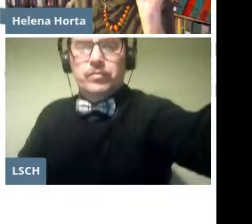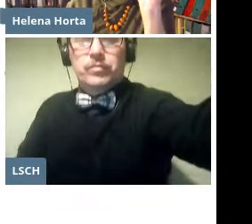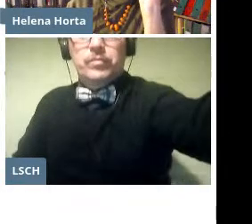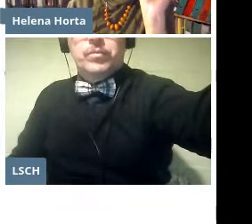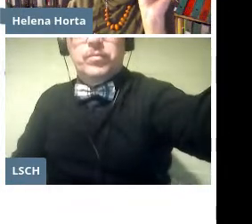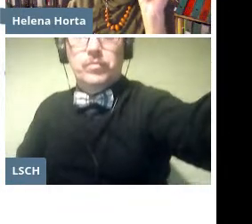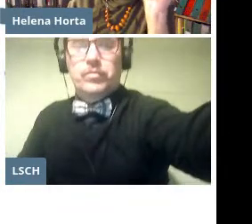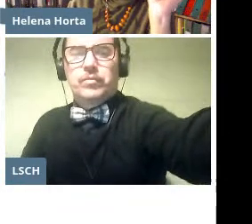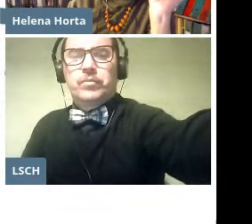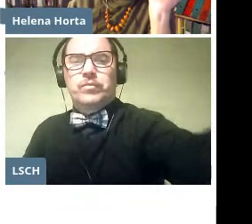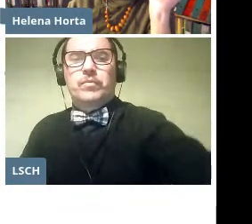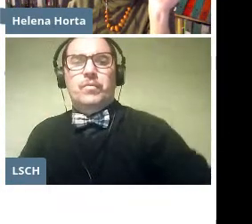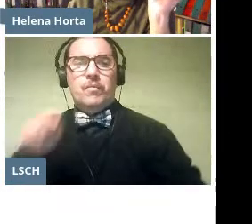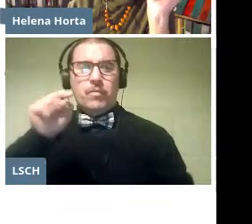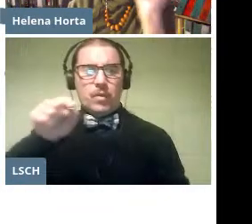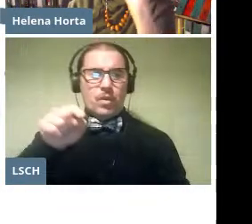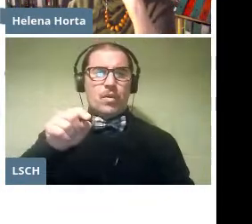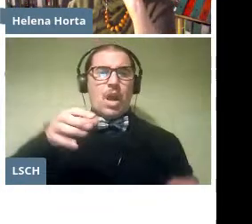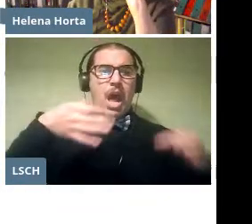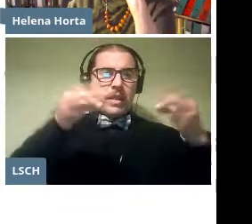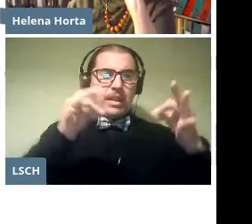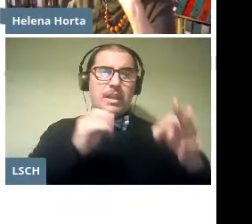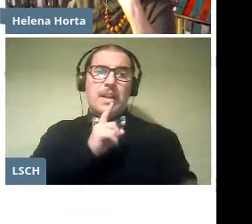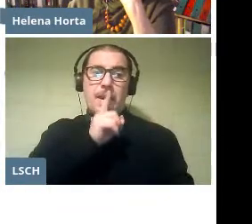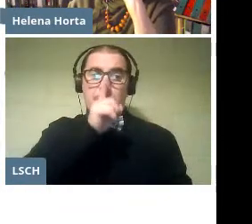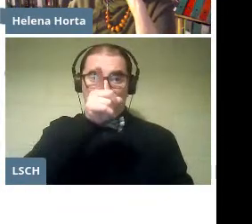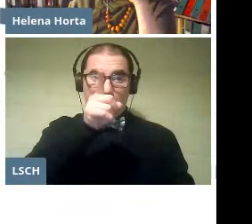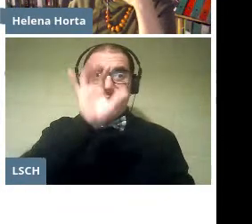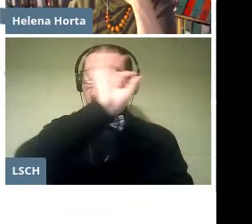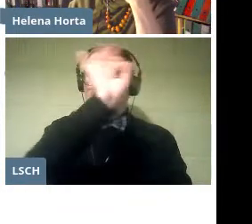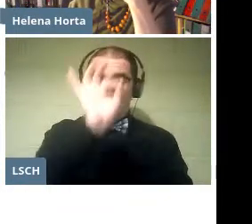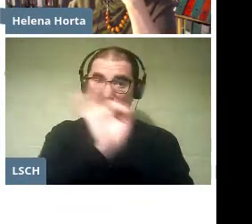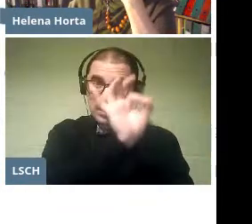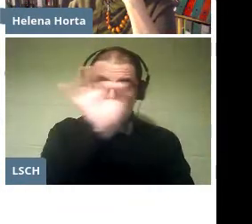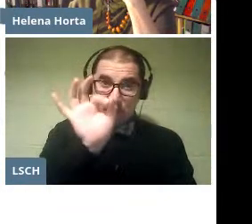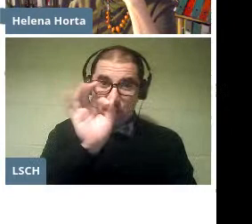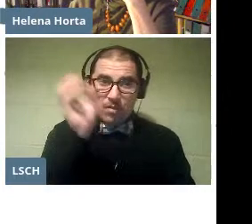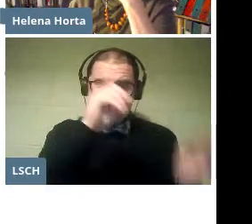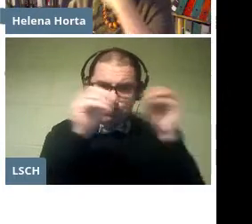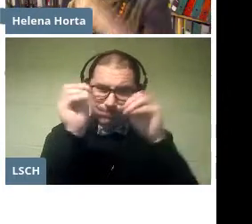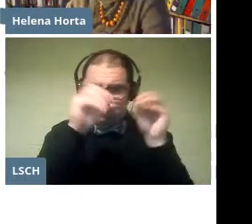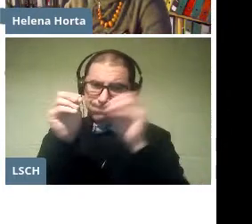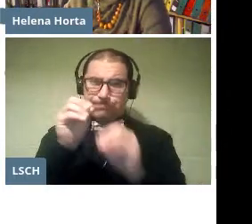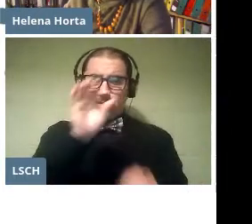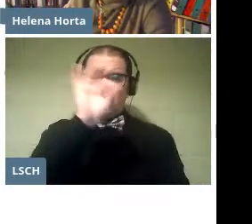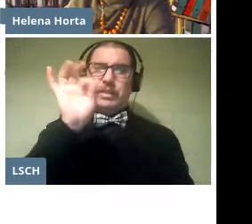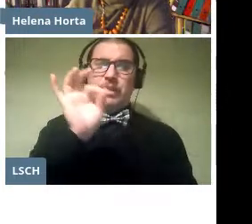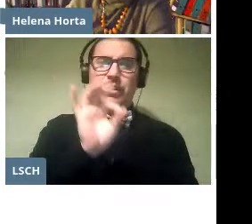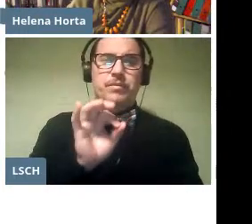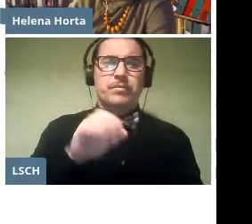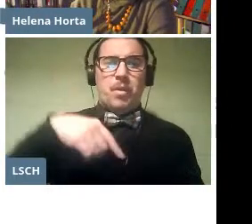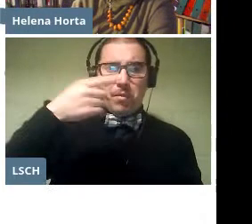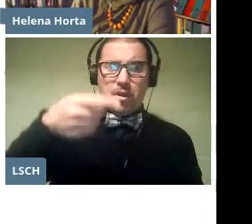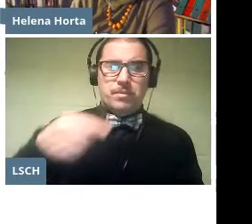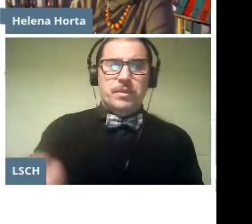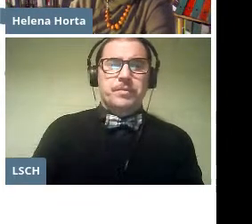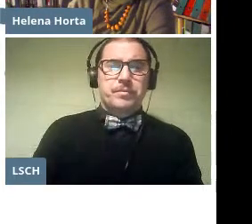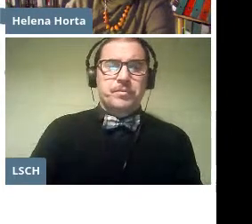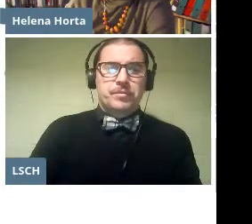y por lo mismo presentan diseños muy prolíferos. La próxima, por